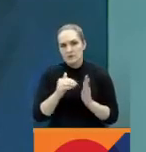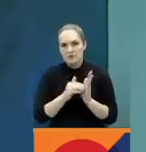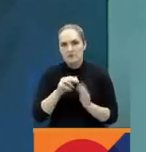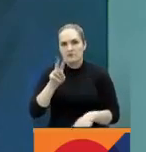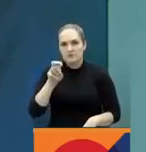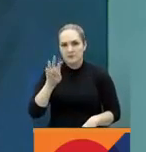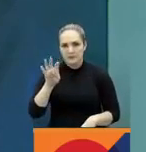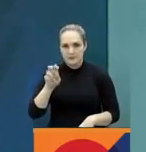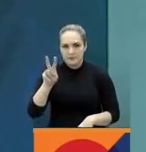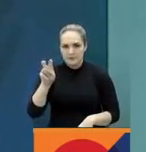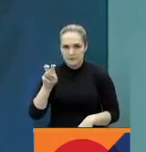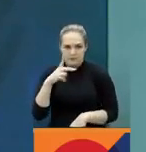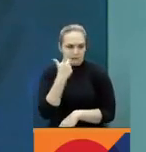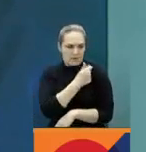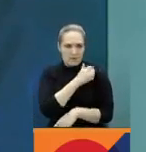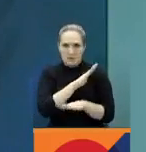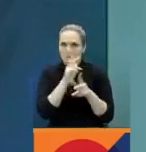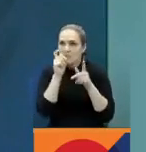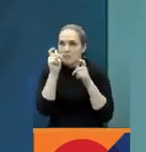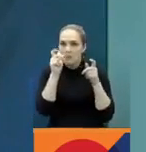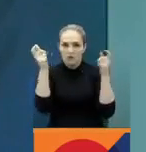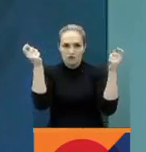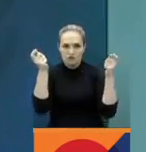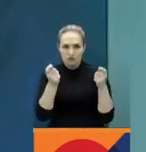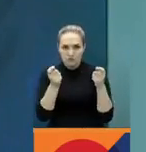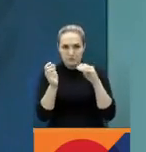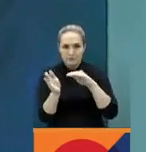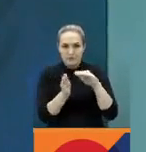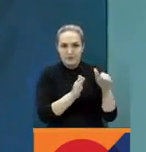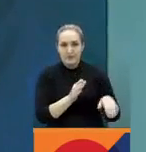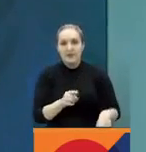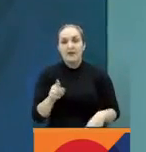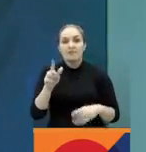41.097.797 dosis. Además, ya completamos